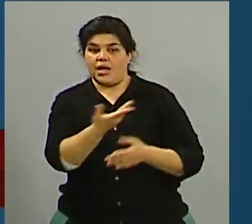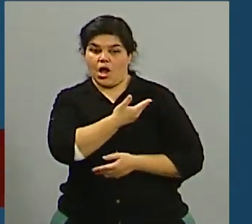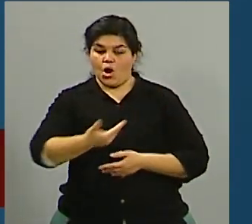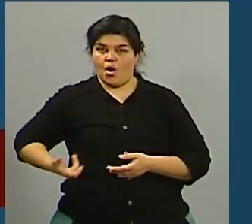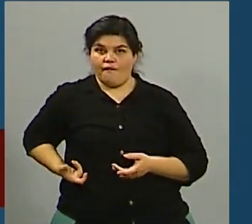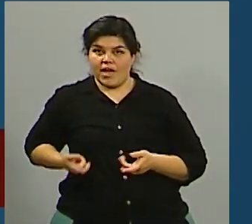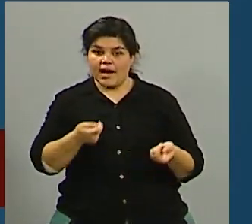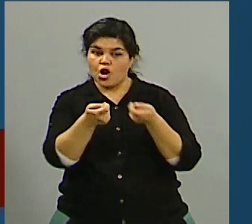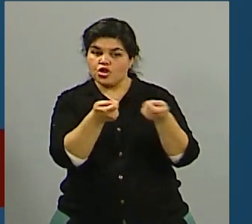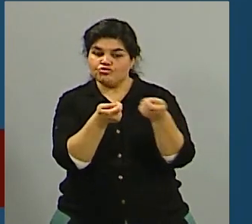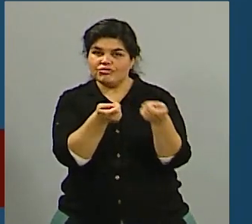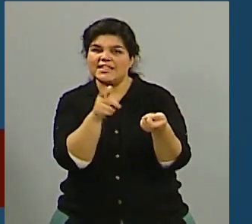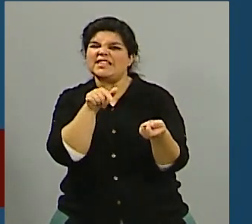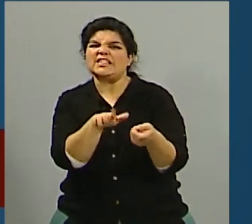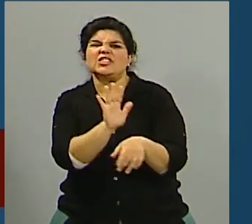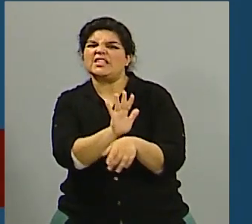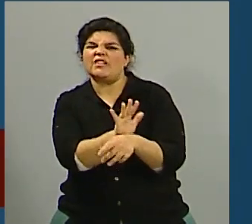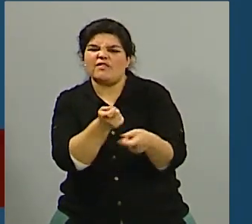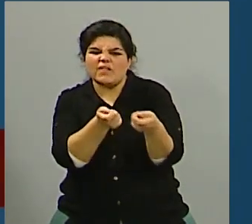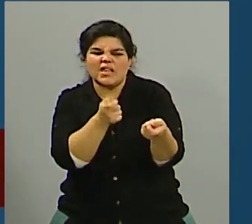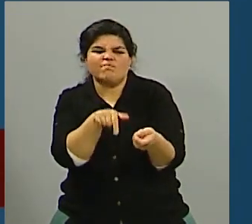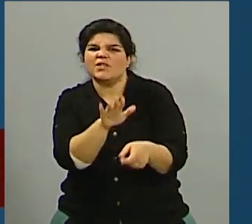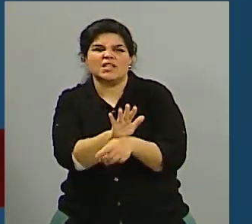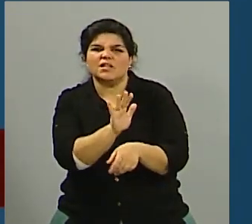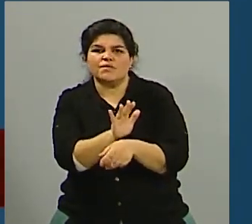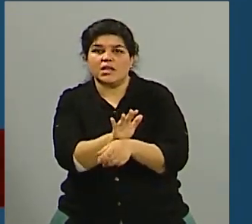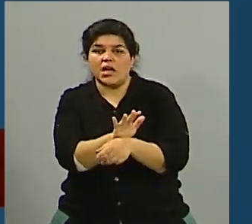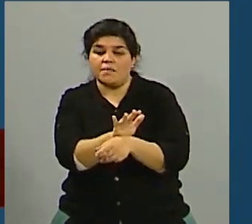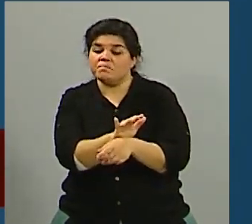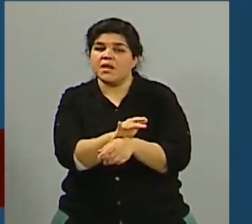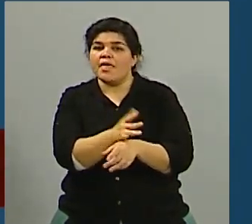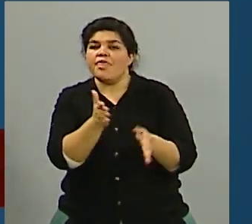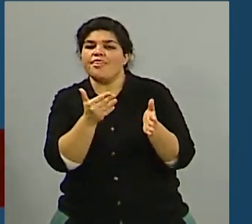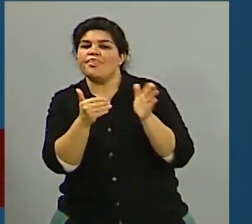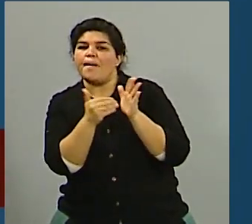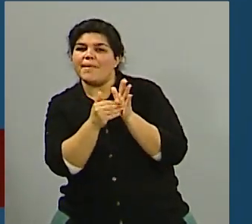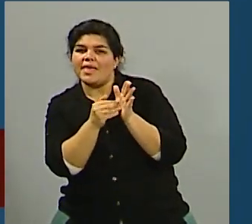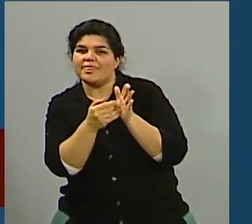afectar intereses y que dependiendo de a qué intereses